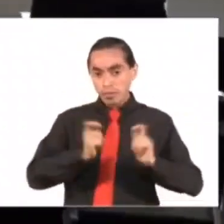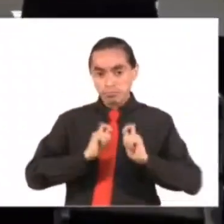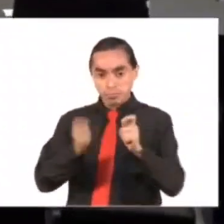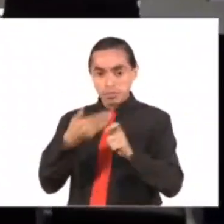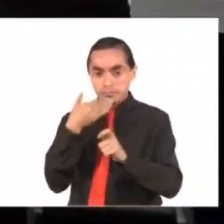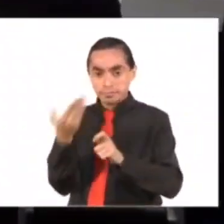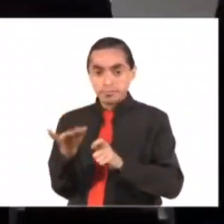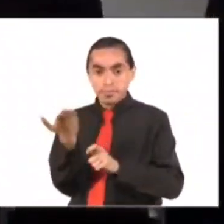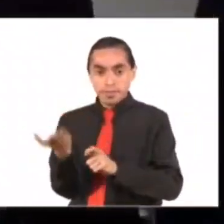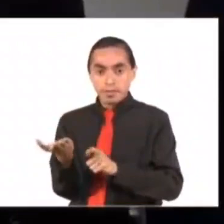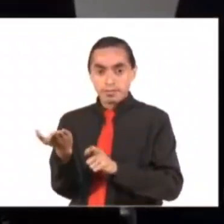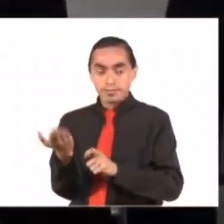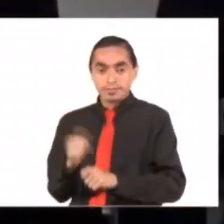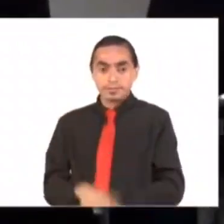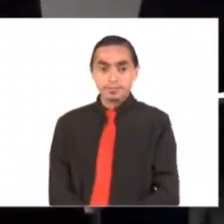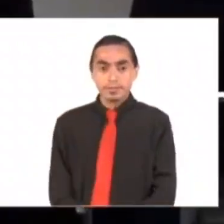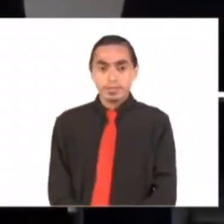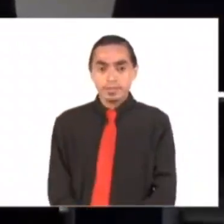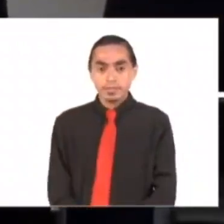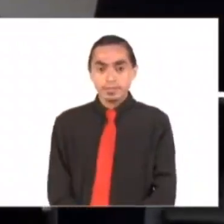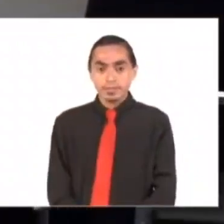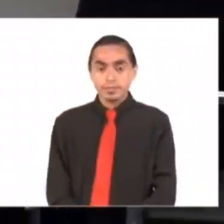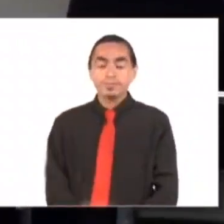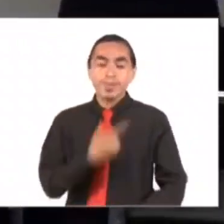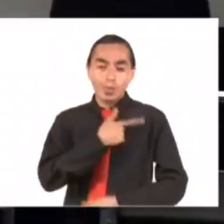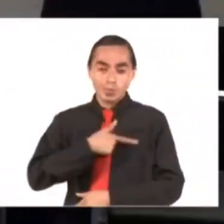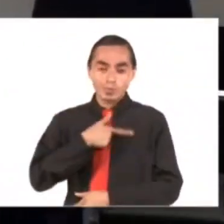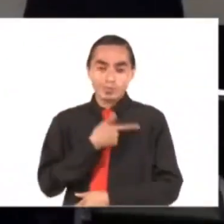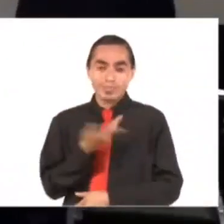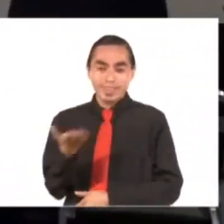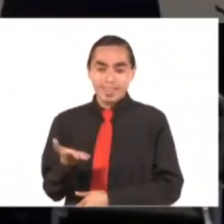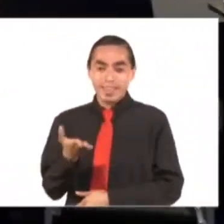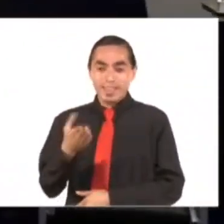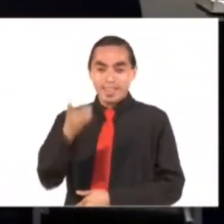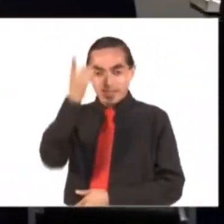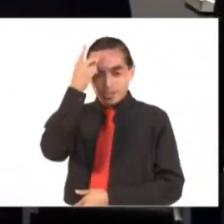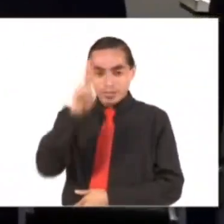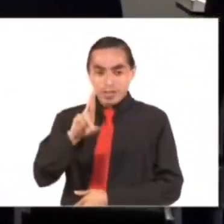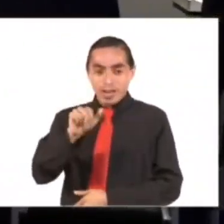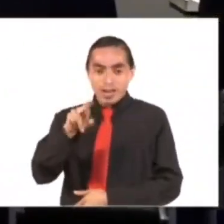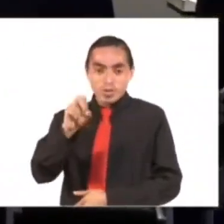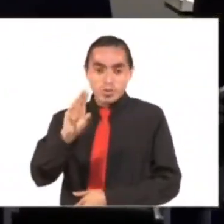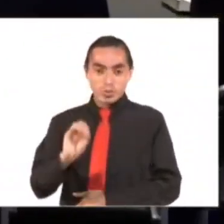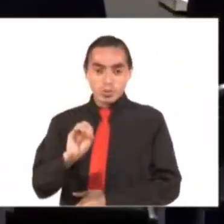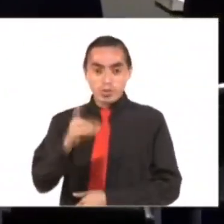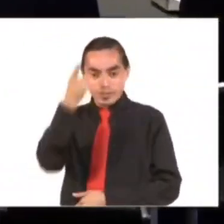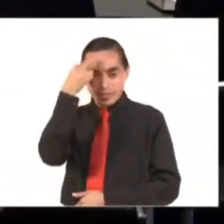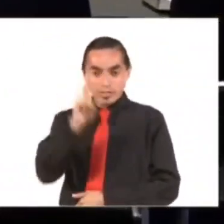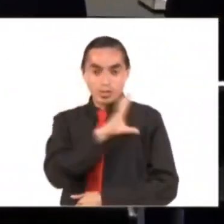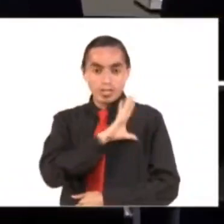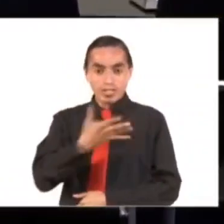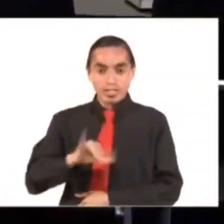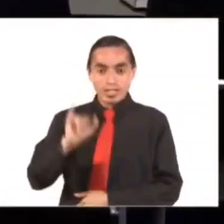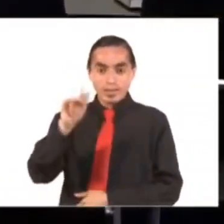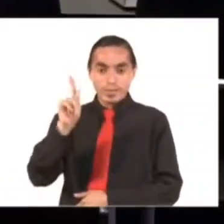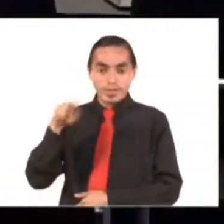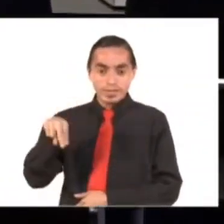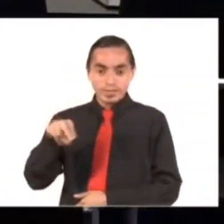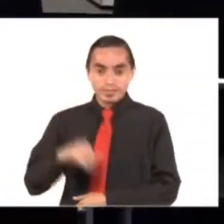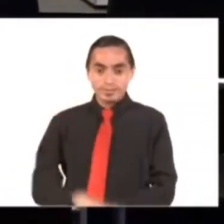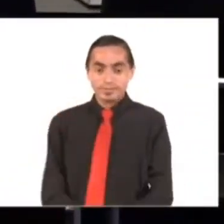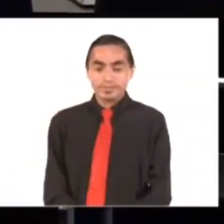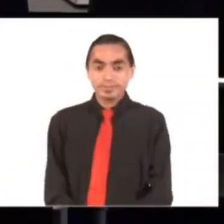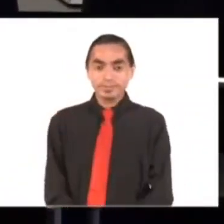protesta, en particular, pues con mucho gusto aquí al doctor Arturo Reyes, director general del Politécnico Nacional.